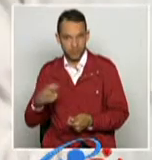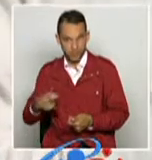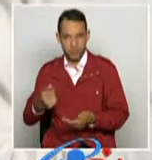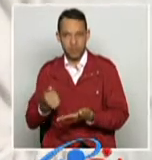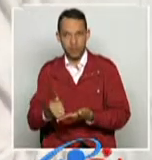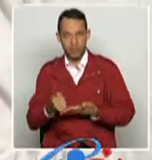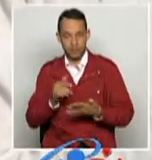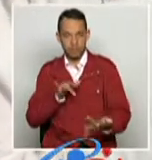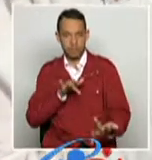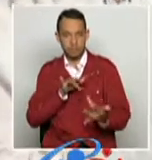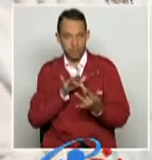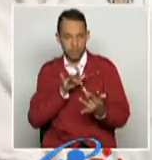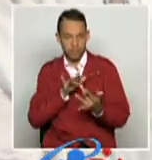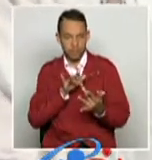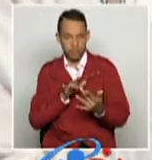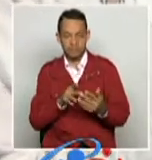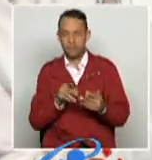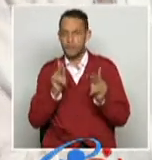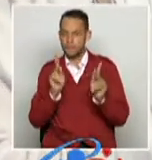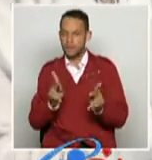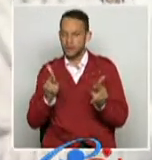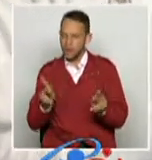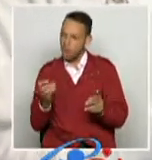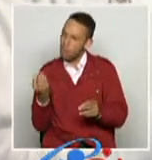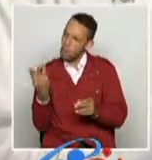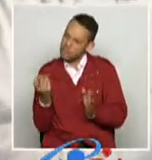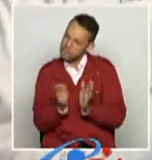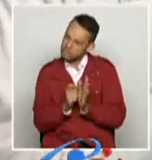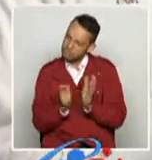médica con la que ellos ya ven. ¿Cuántas terapias?